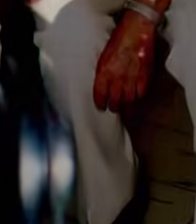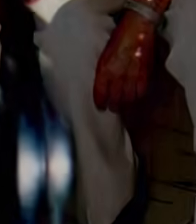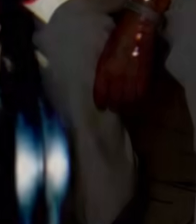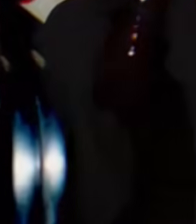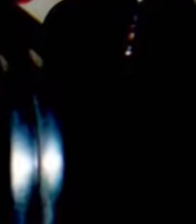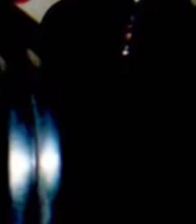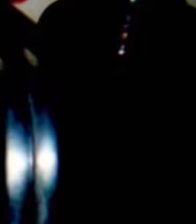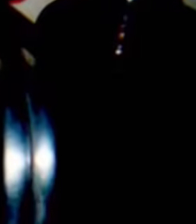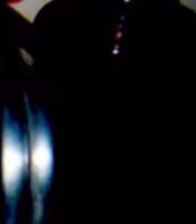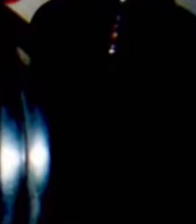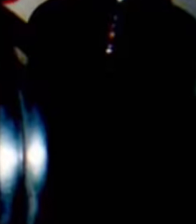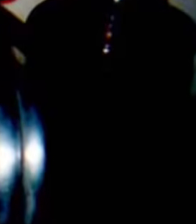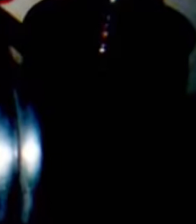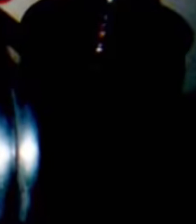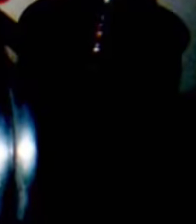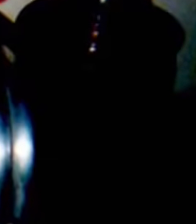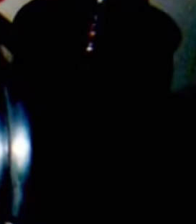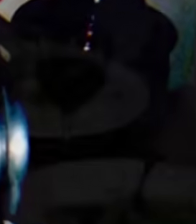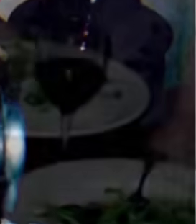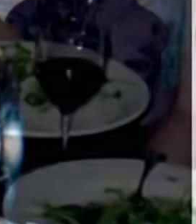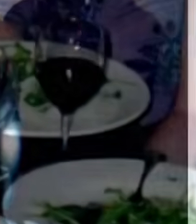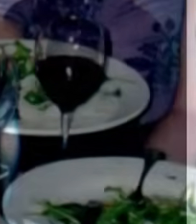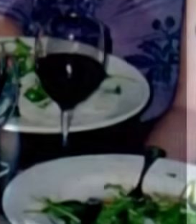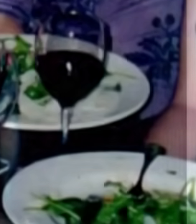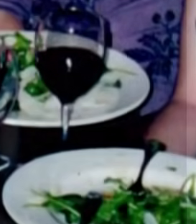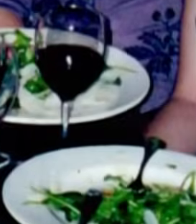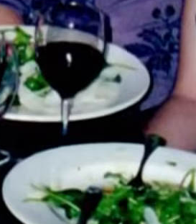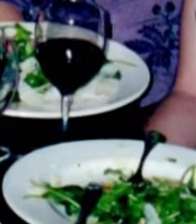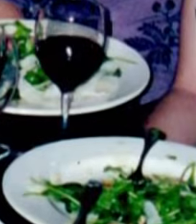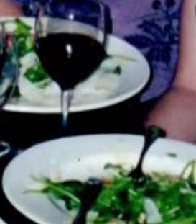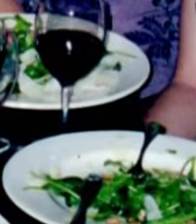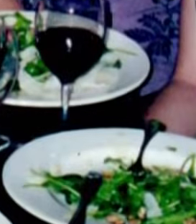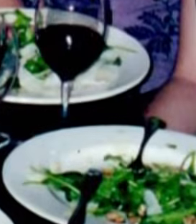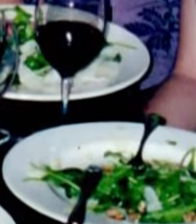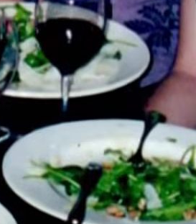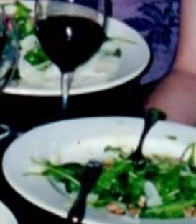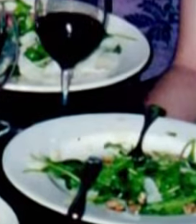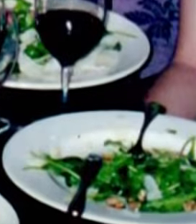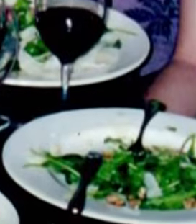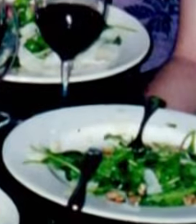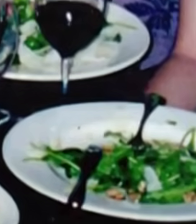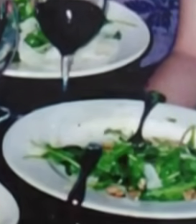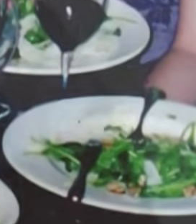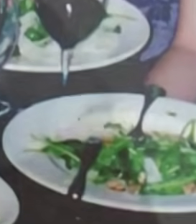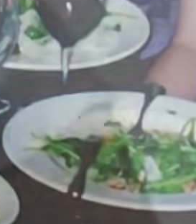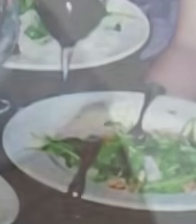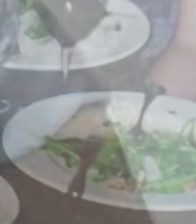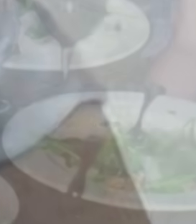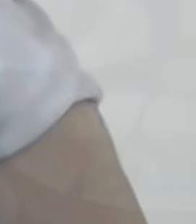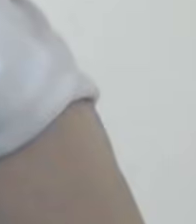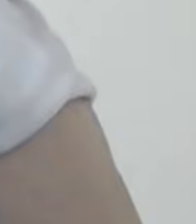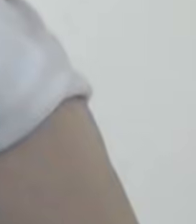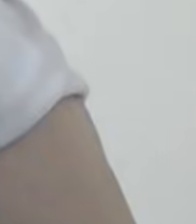Y si no la emprendas, que será en vano.